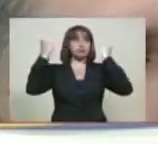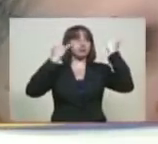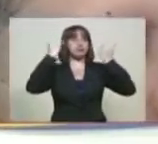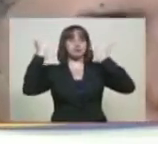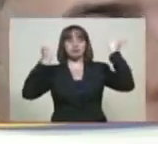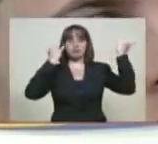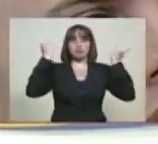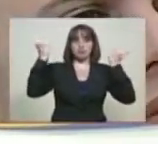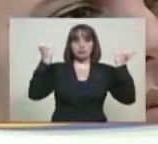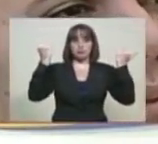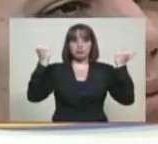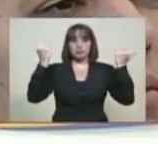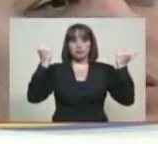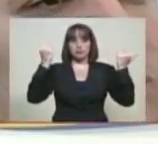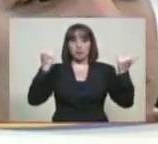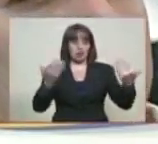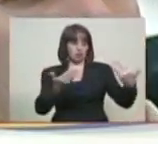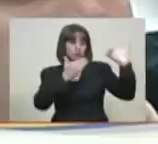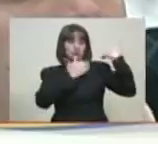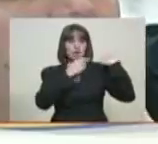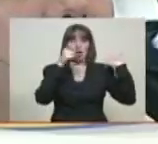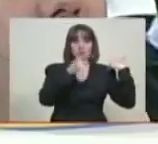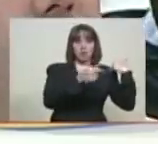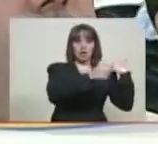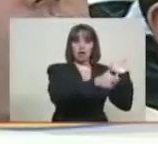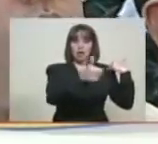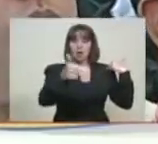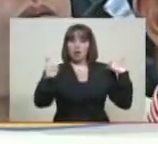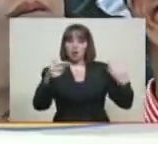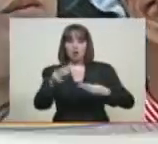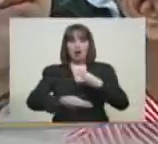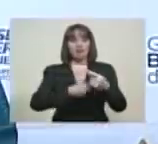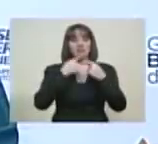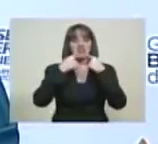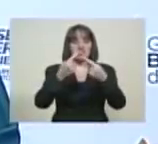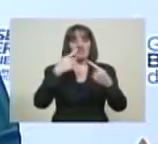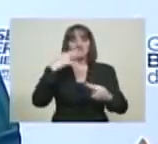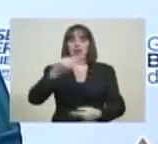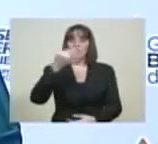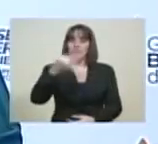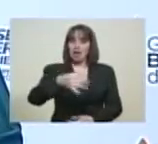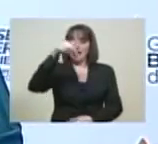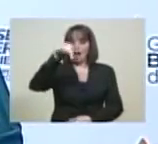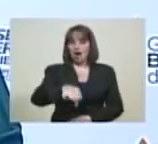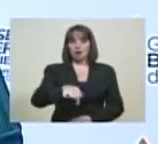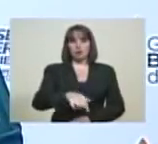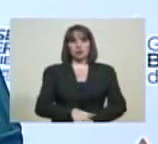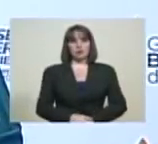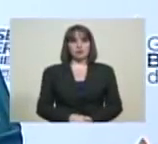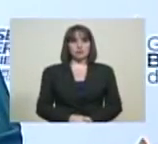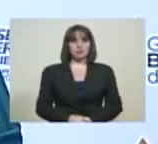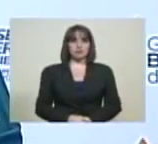es una de las tareas fundamentales que tenemos los venezolanos y las venezolanas hoy por hoy